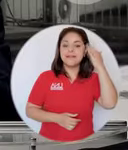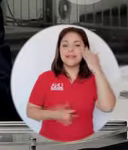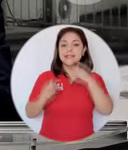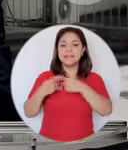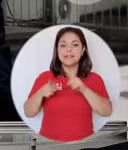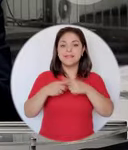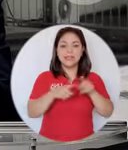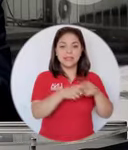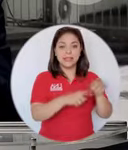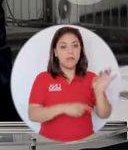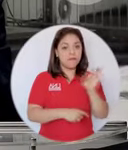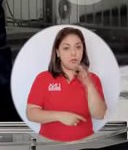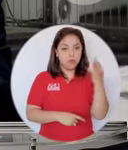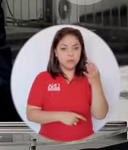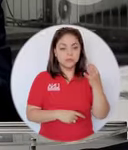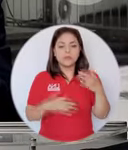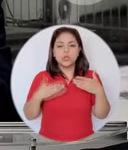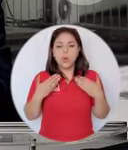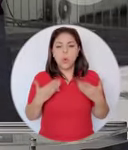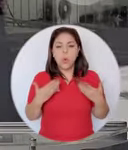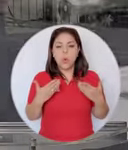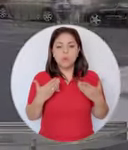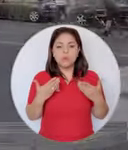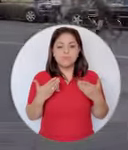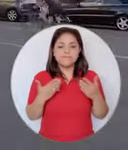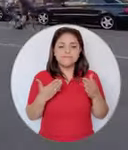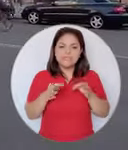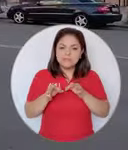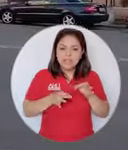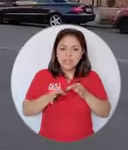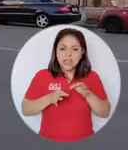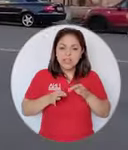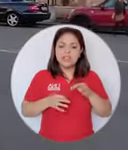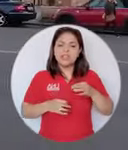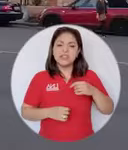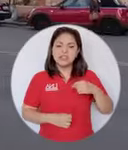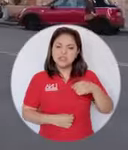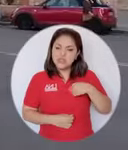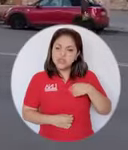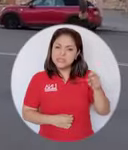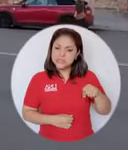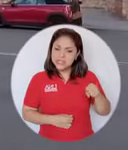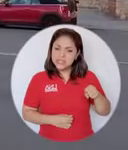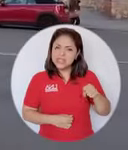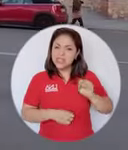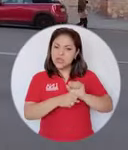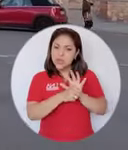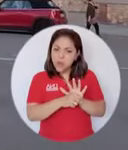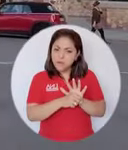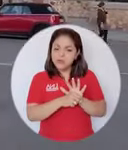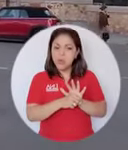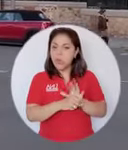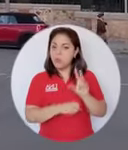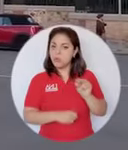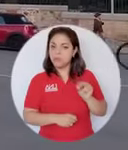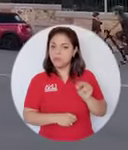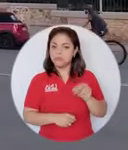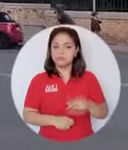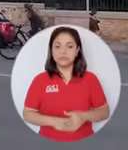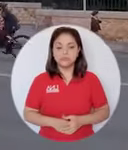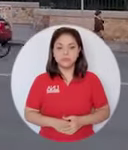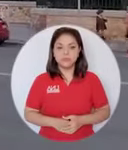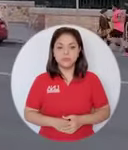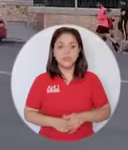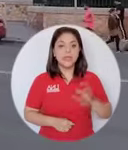maneras como poder llevar a definir que fuimos casos de